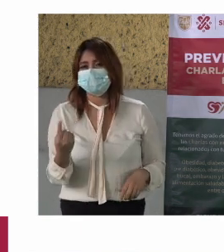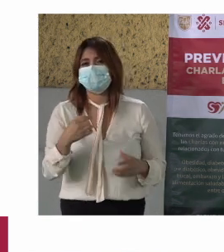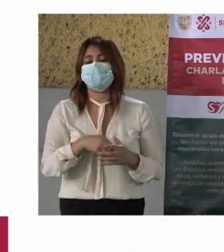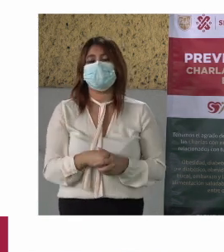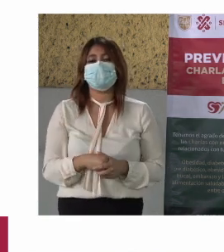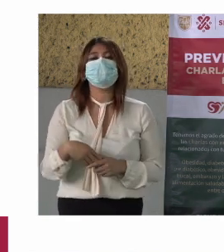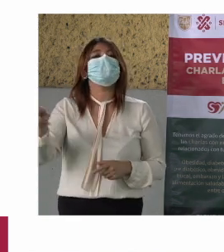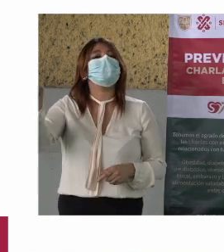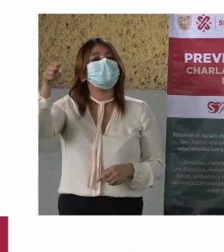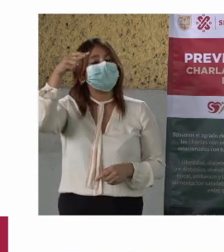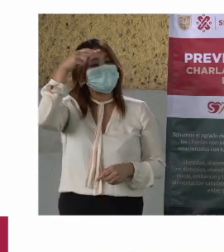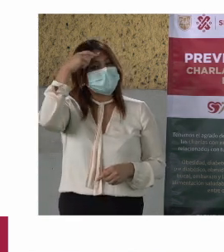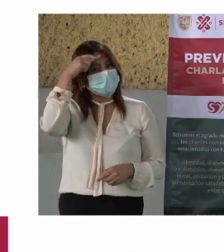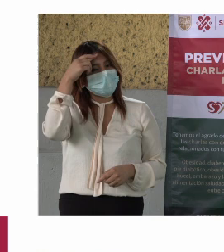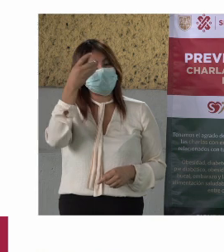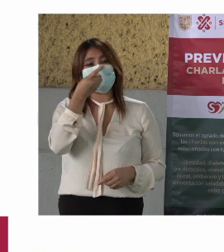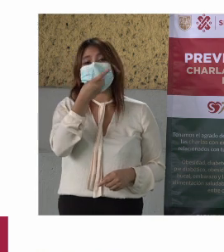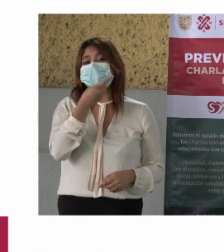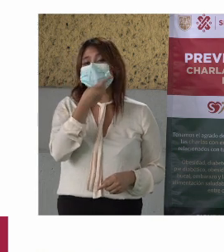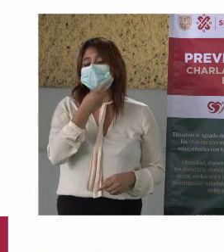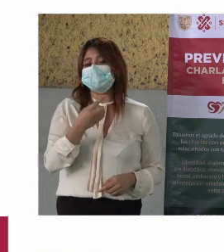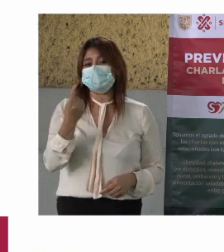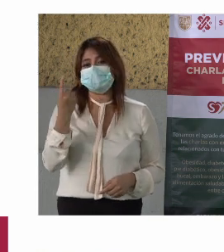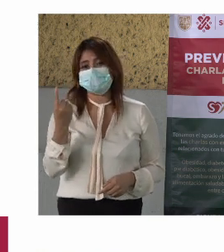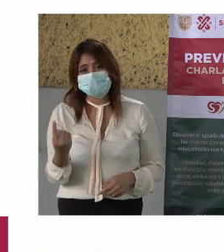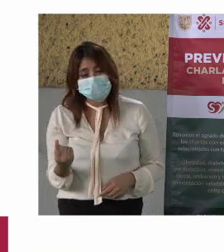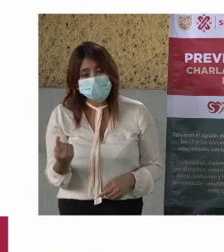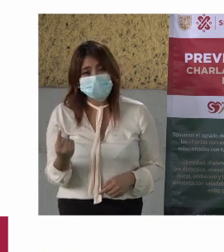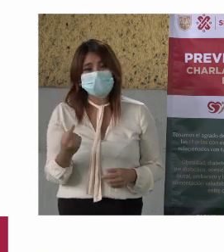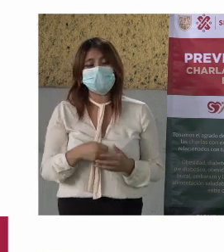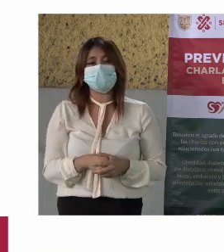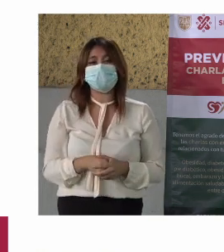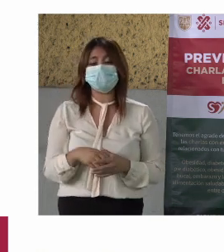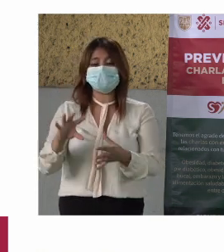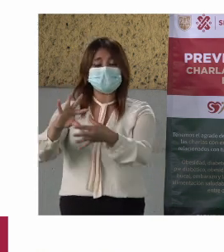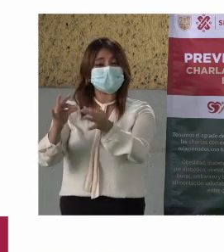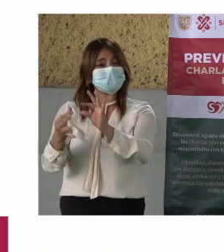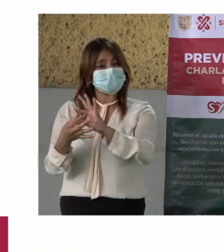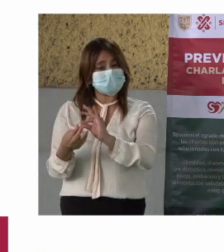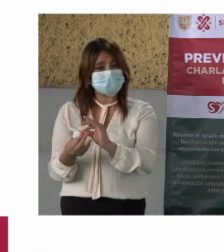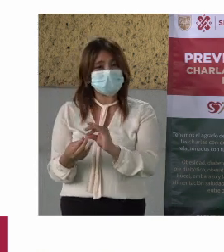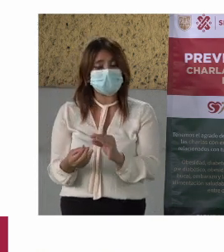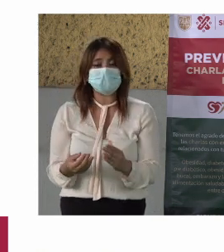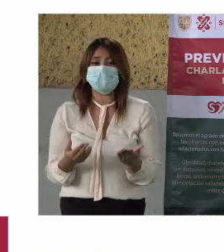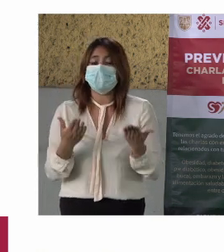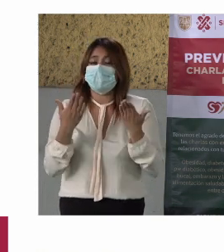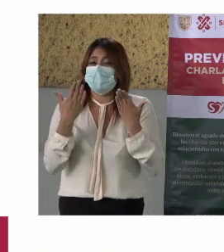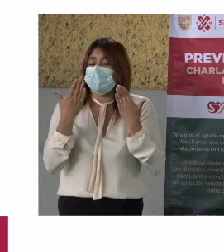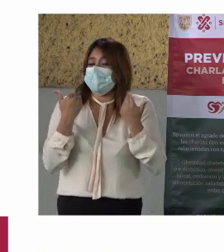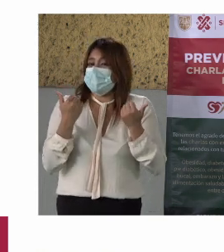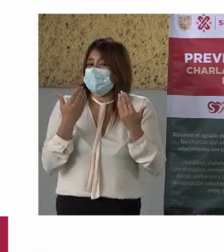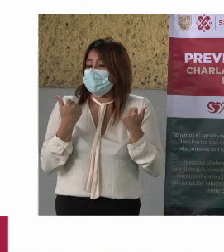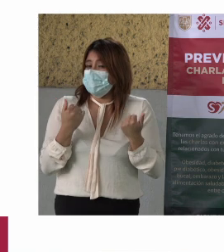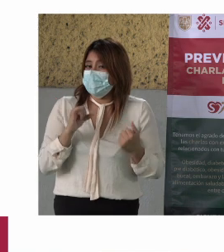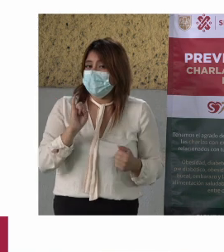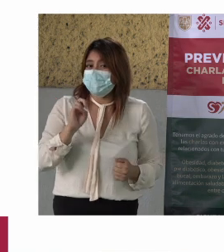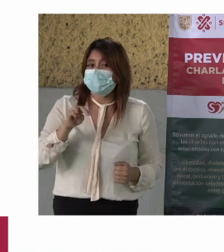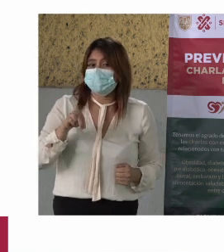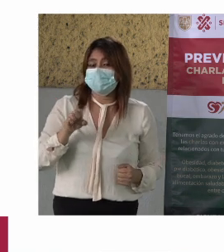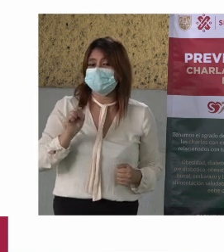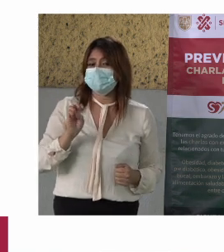para recordar que el diabetes tipo 1 es un tipo de diabetes en los cuales el paciente no tiene insulina, o sea, el páncreas